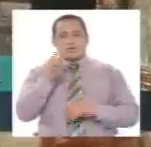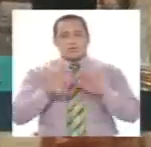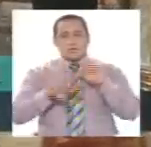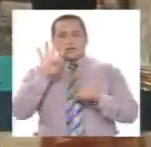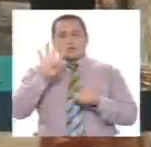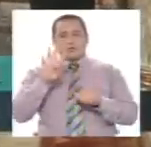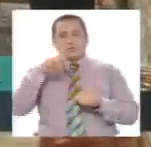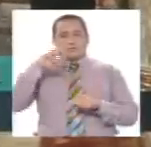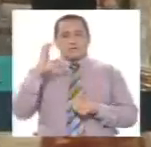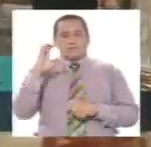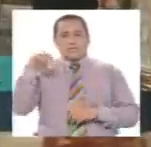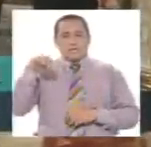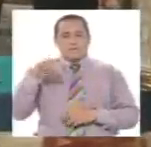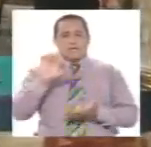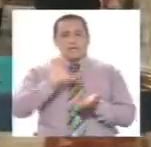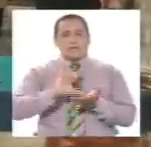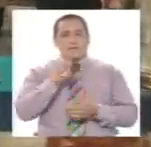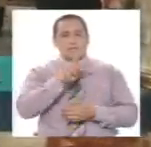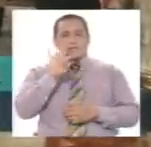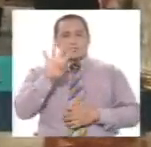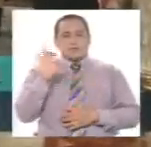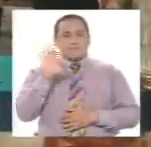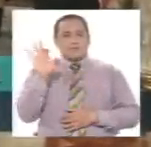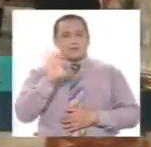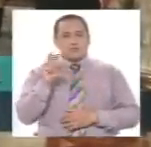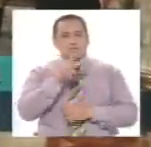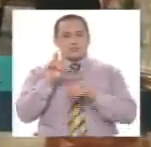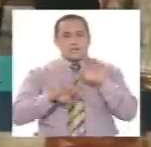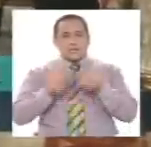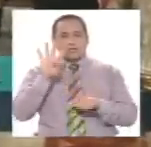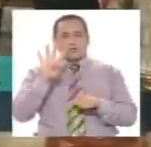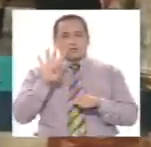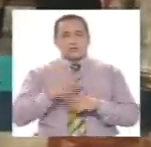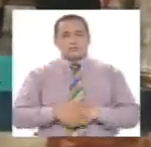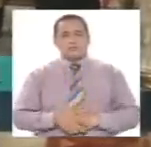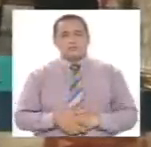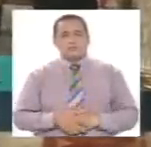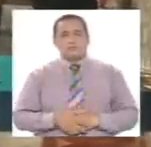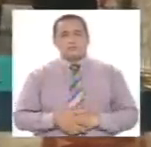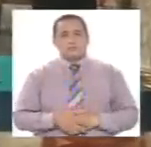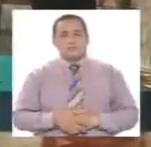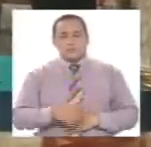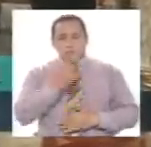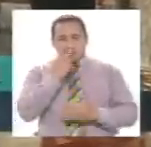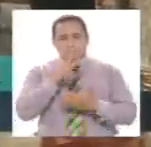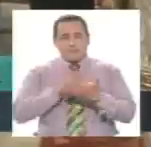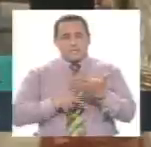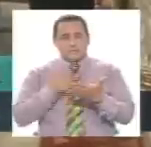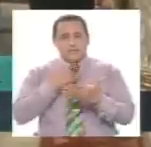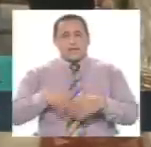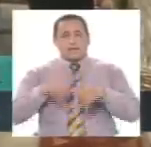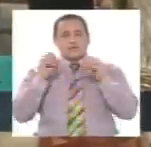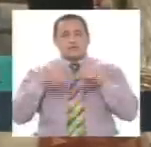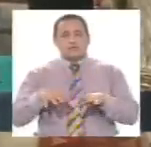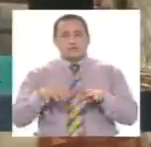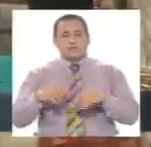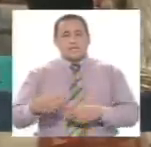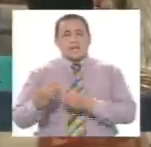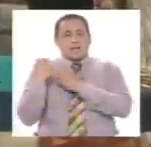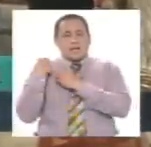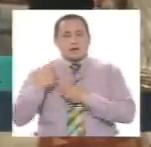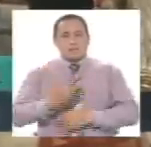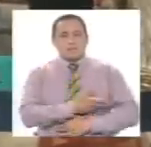052-2014, PCM, Lima, 24 de febrero de 2014. Vista la renuncia que al cargo